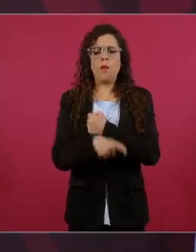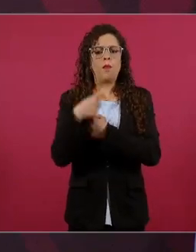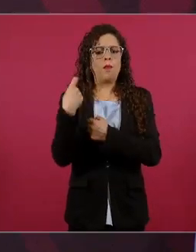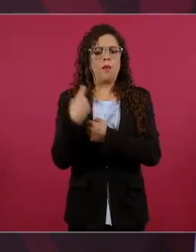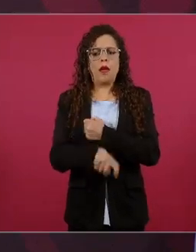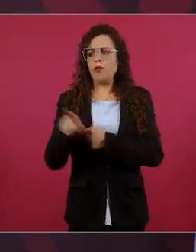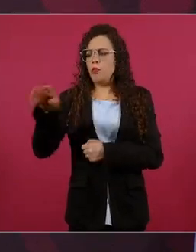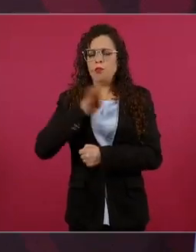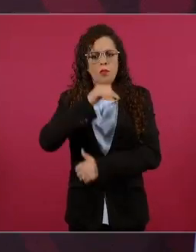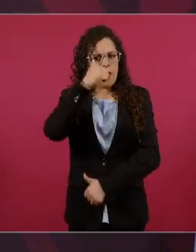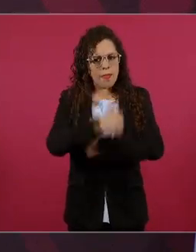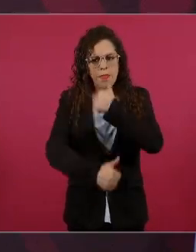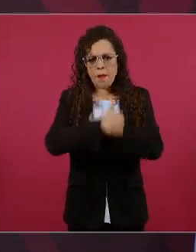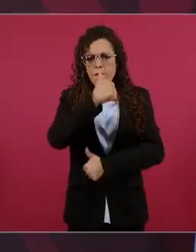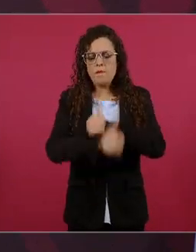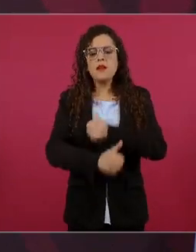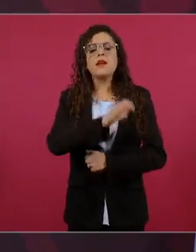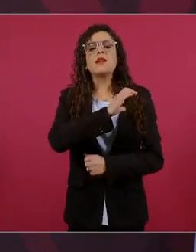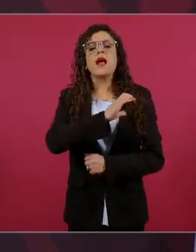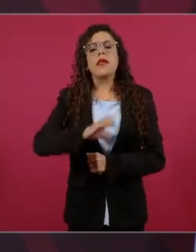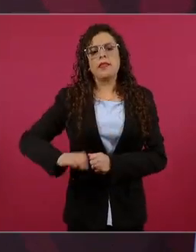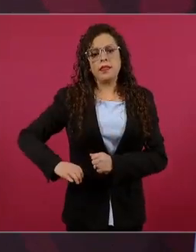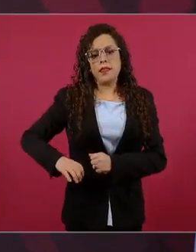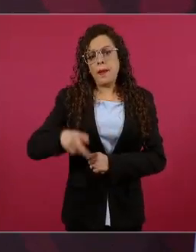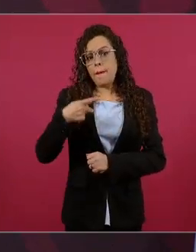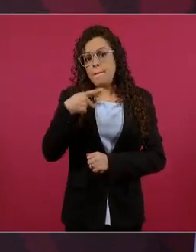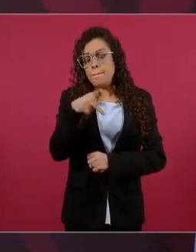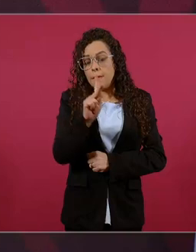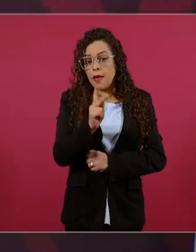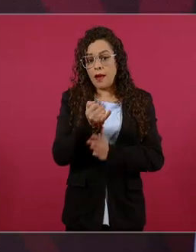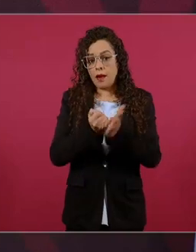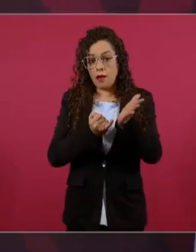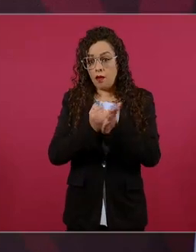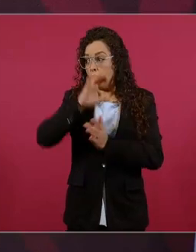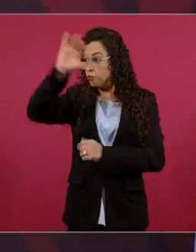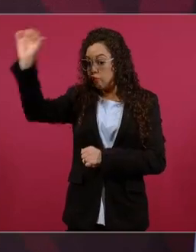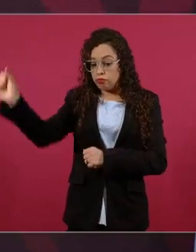Pero el pueblo va a decidir.